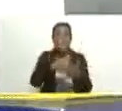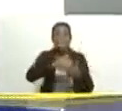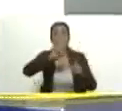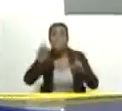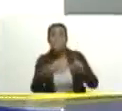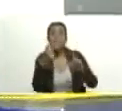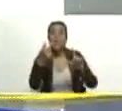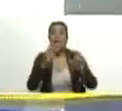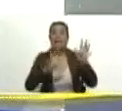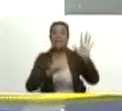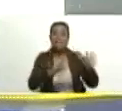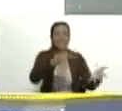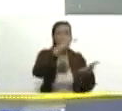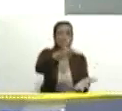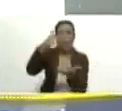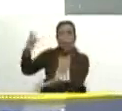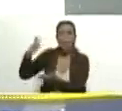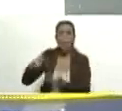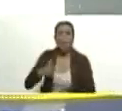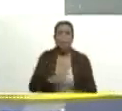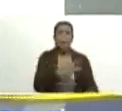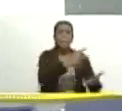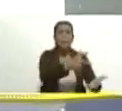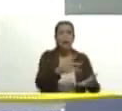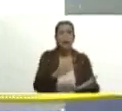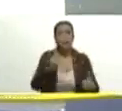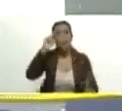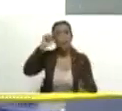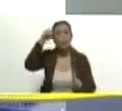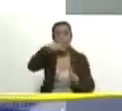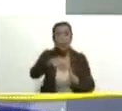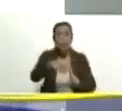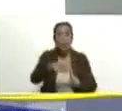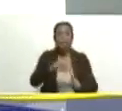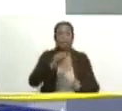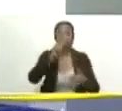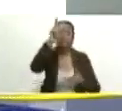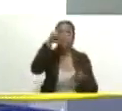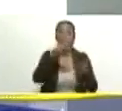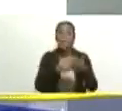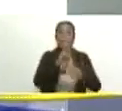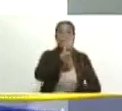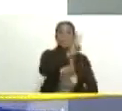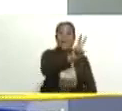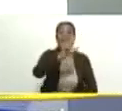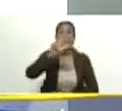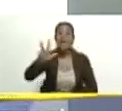3.618.637 quintales. Y estamos proyectando el 2023 para